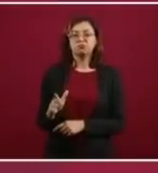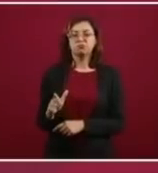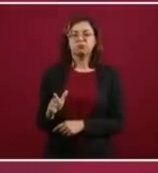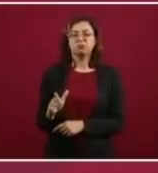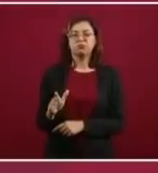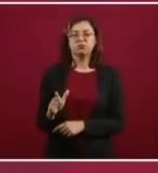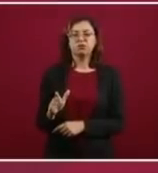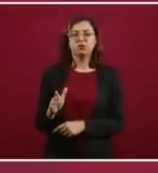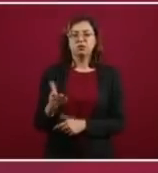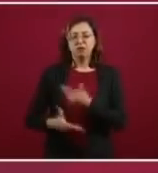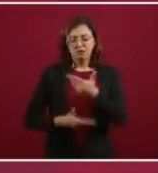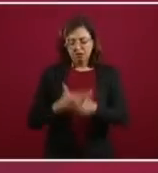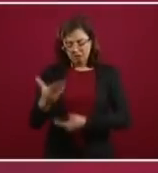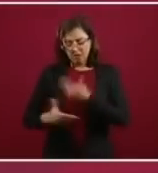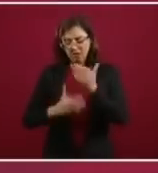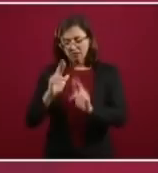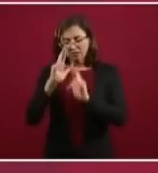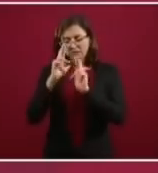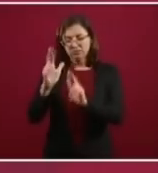con todo respeto,